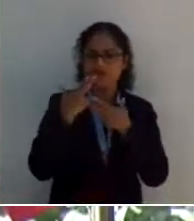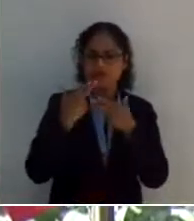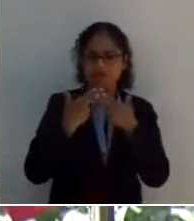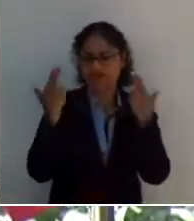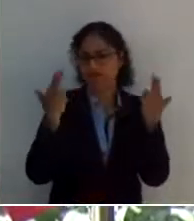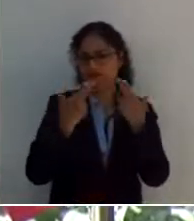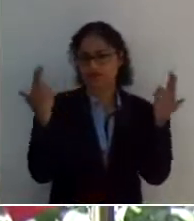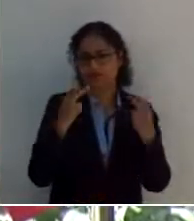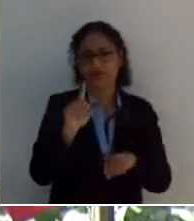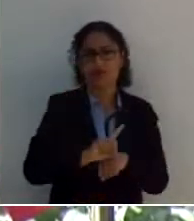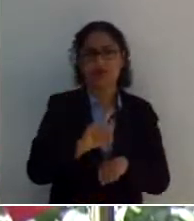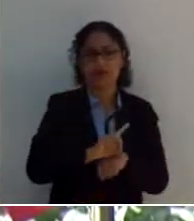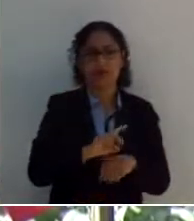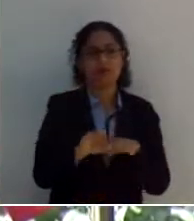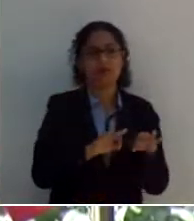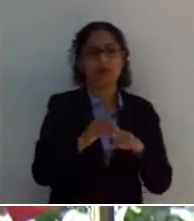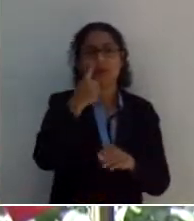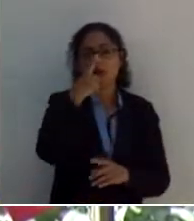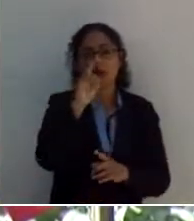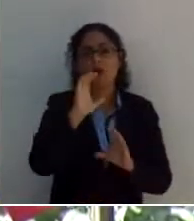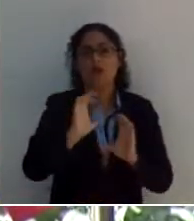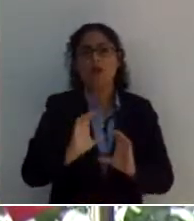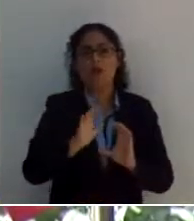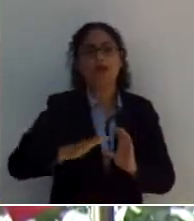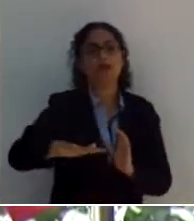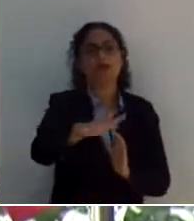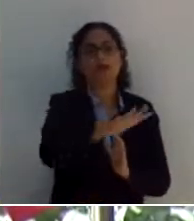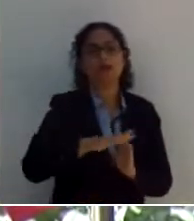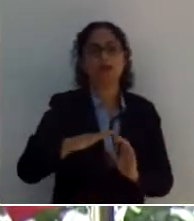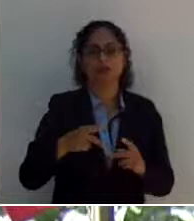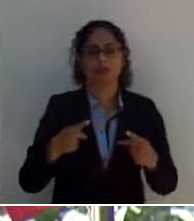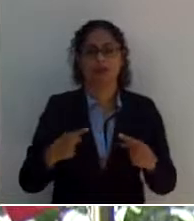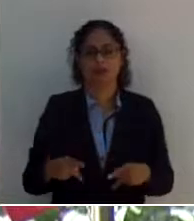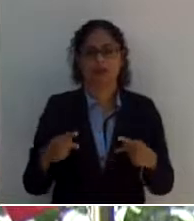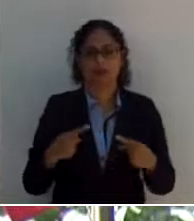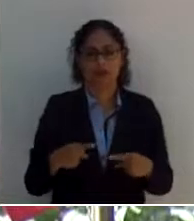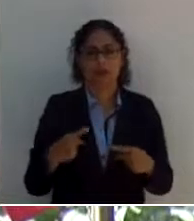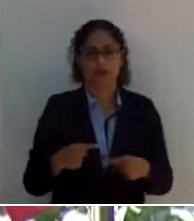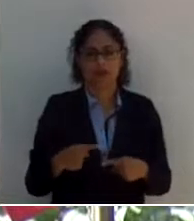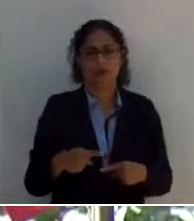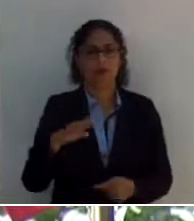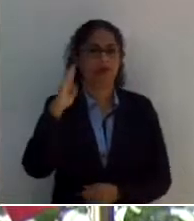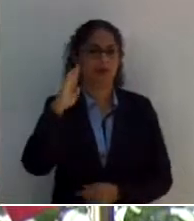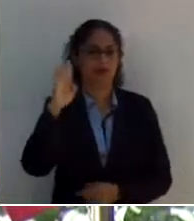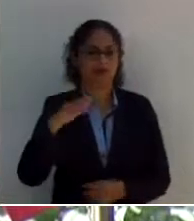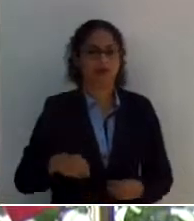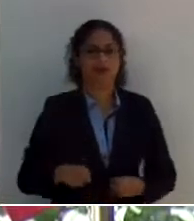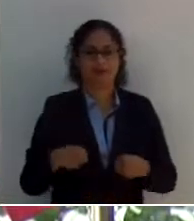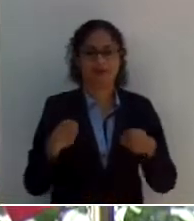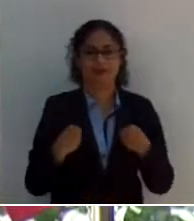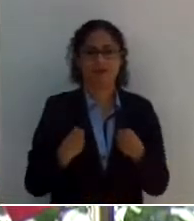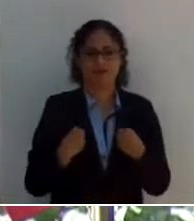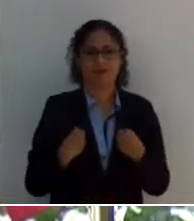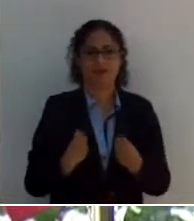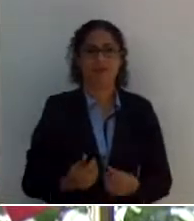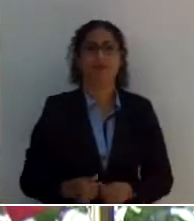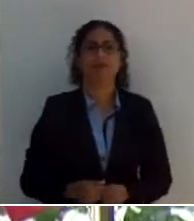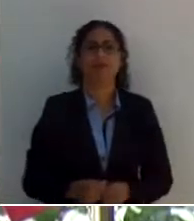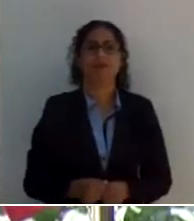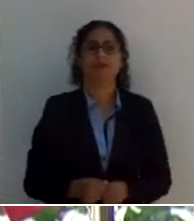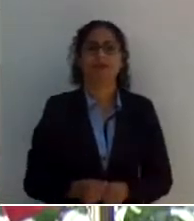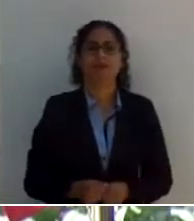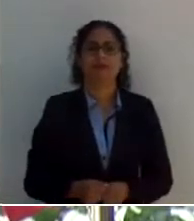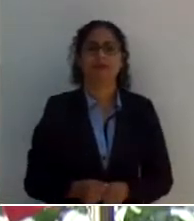días para cuidar de nuestra seguridad y de todas las michoacanas y los